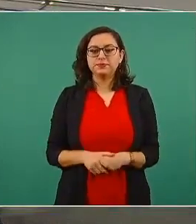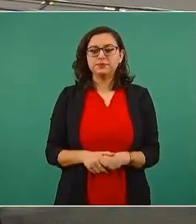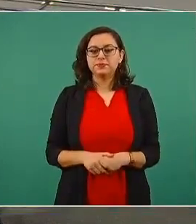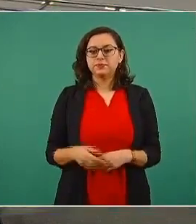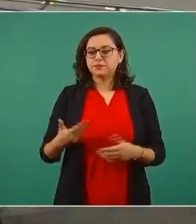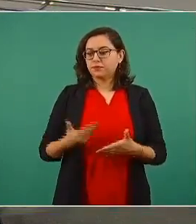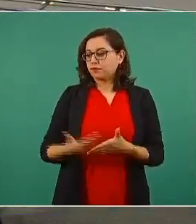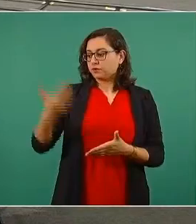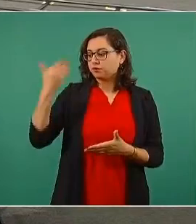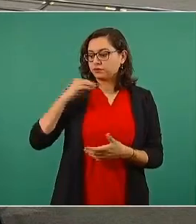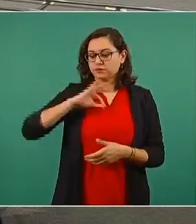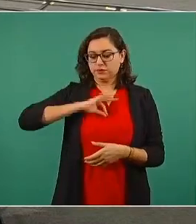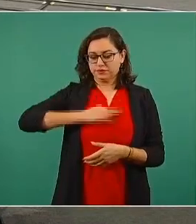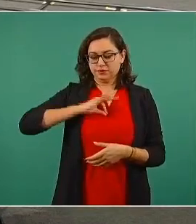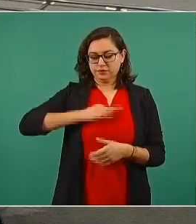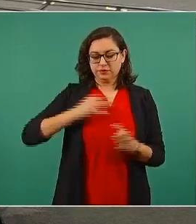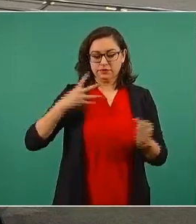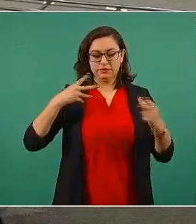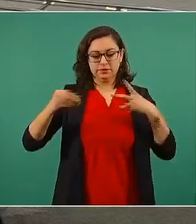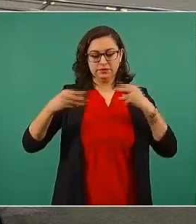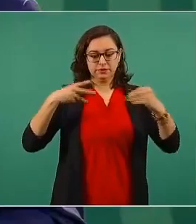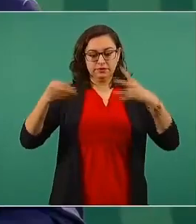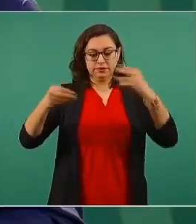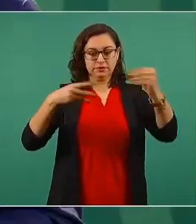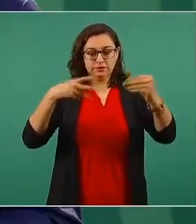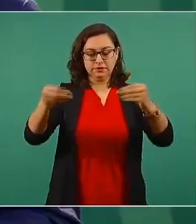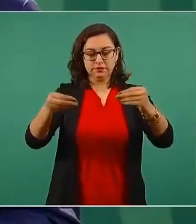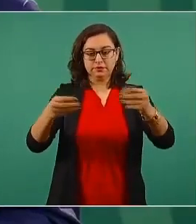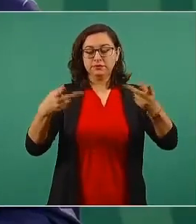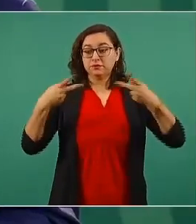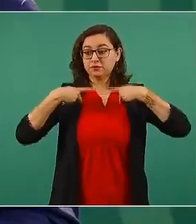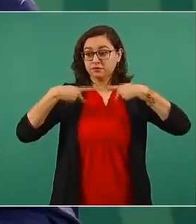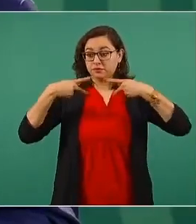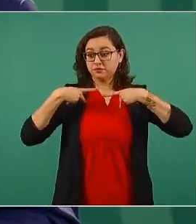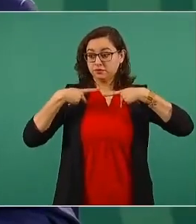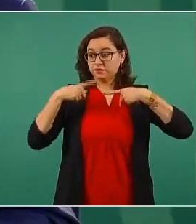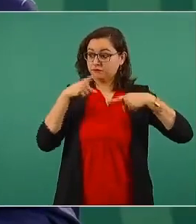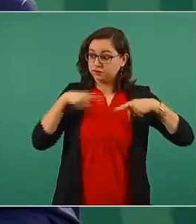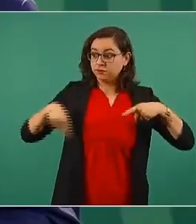lograron, con la participación de los trabajadores